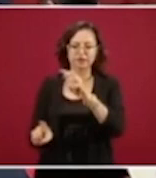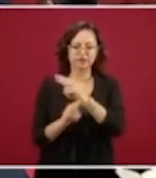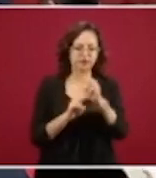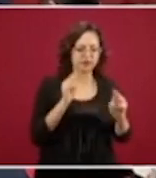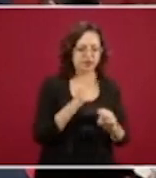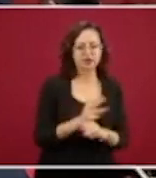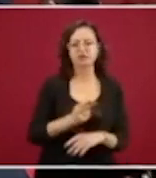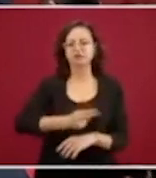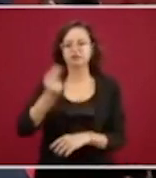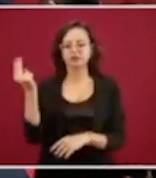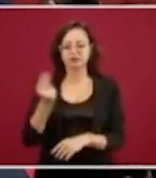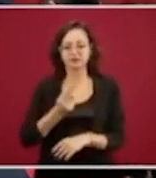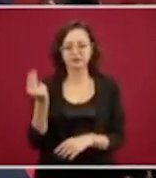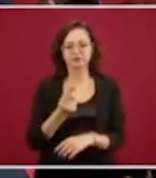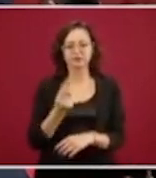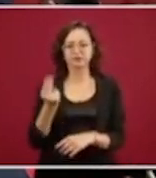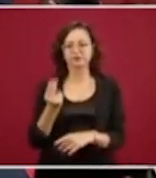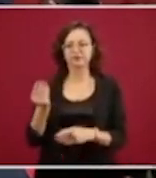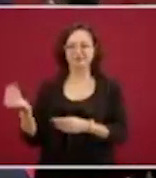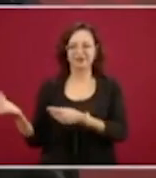necesita para